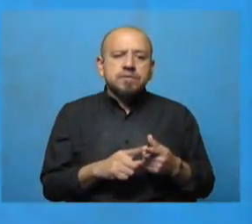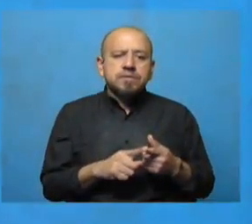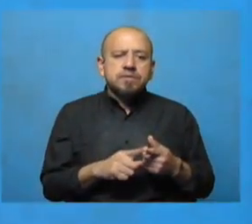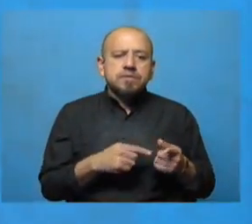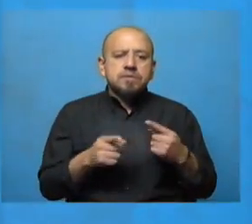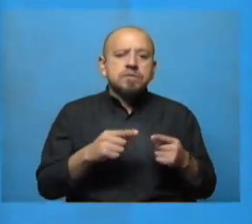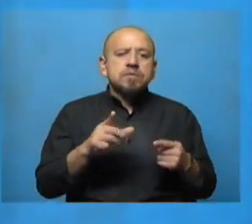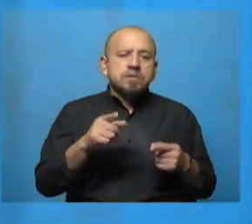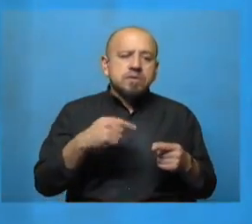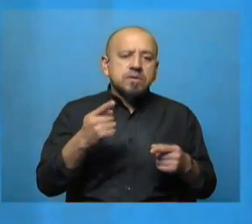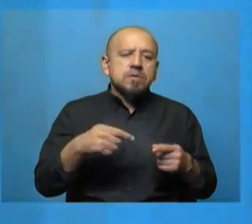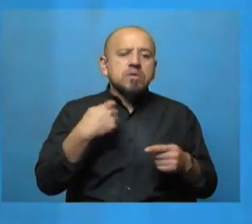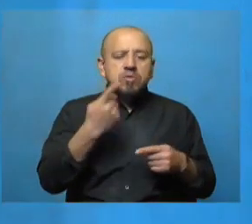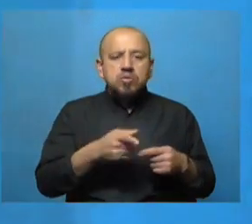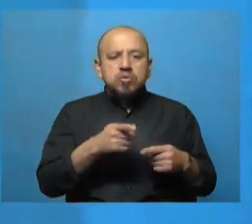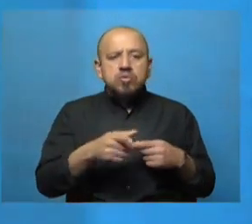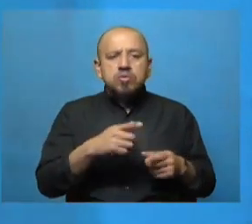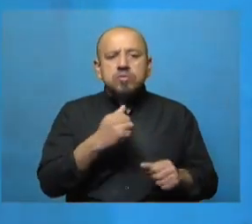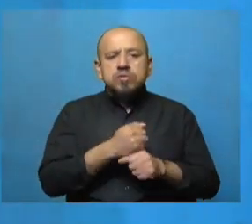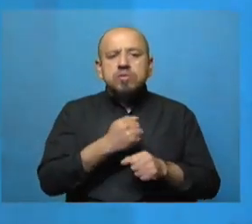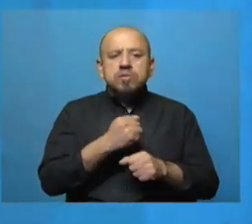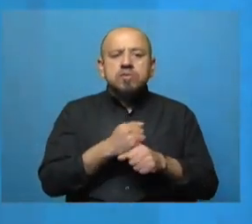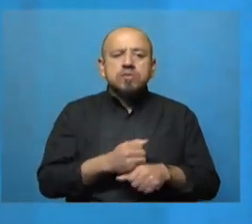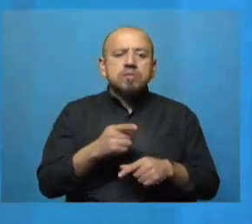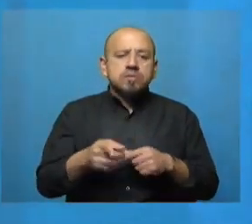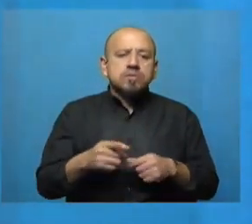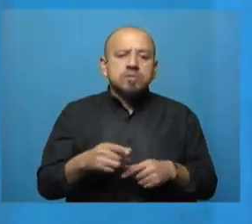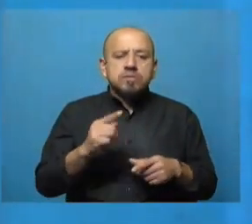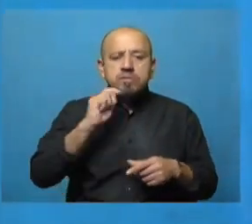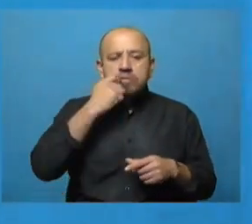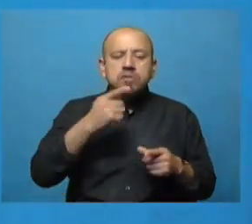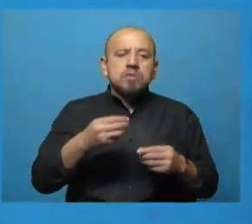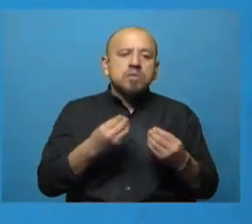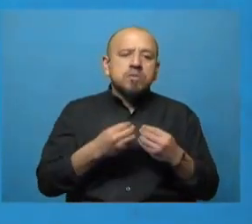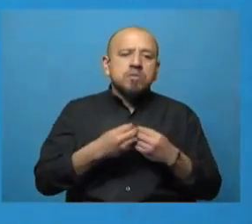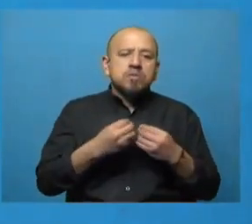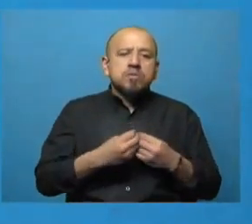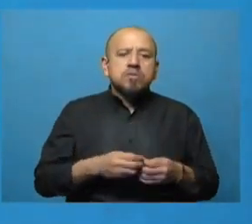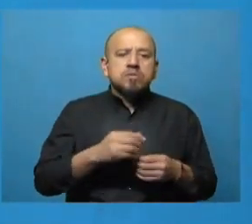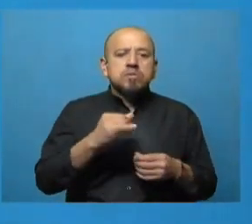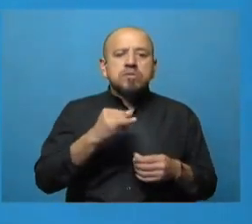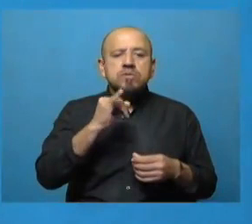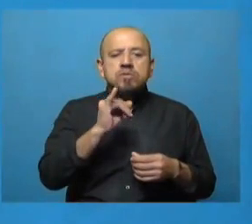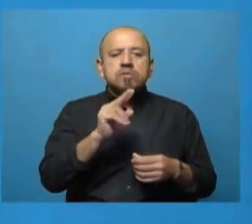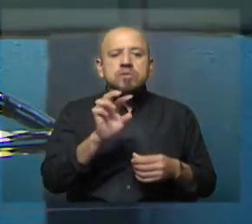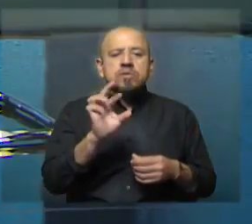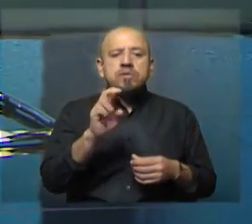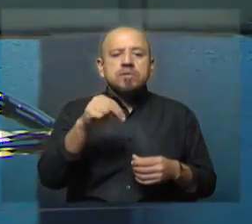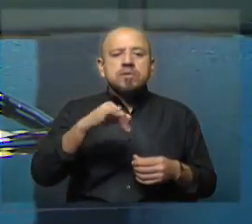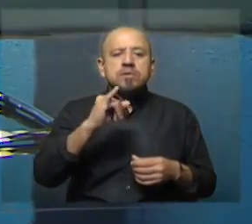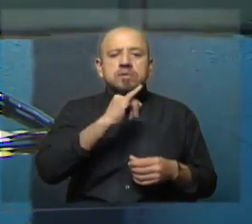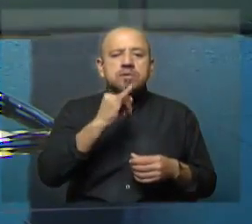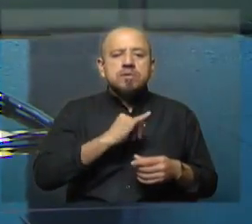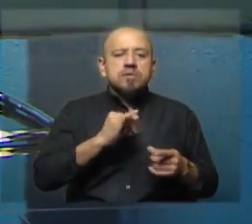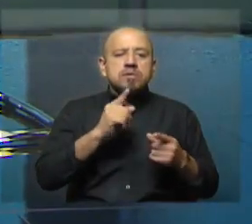él y otros hay otros que con los cuales he trabajado el trabajo que me encanta rakun barniz y Flaco Castro bueno que de hecho tienen que